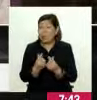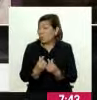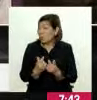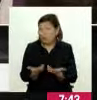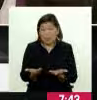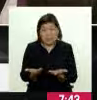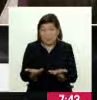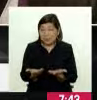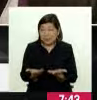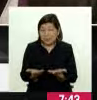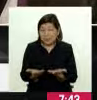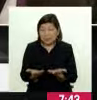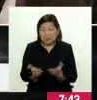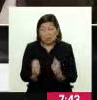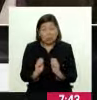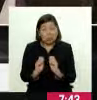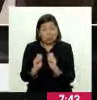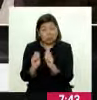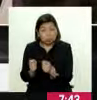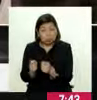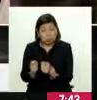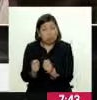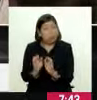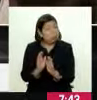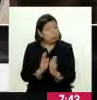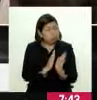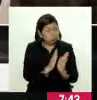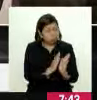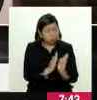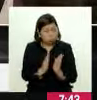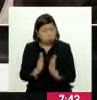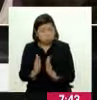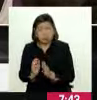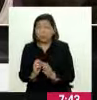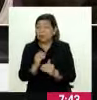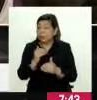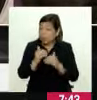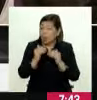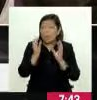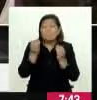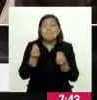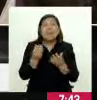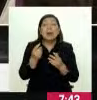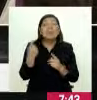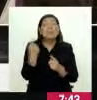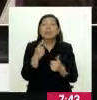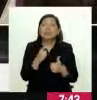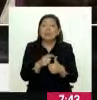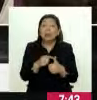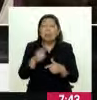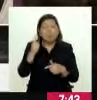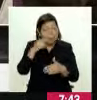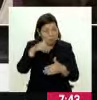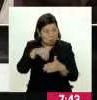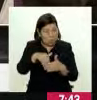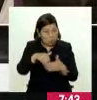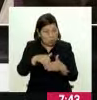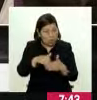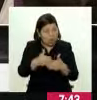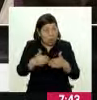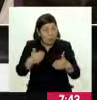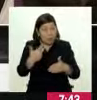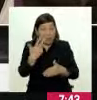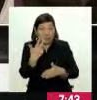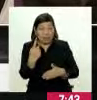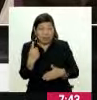¿no? En paquete, si lo queremos ver de una manera. Que todo vaya. Así es, pase una primera votación hasta antes del